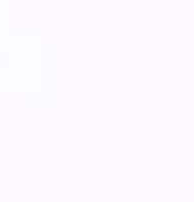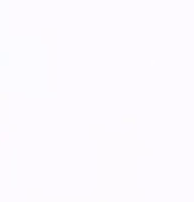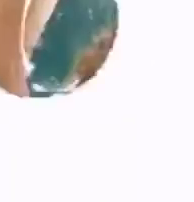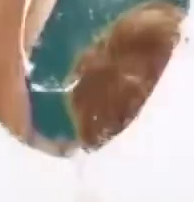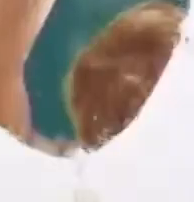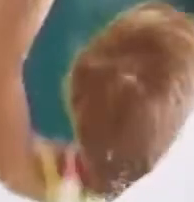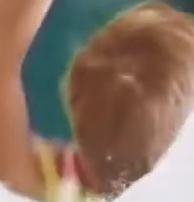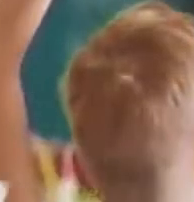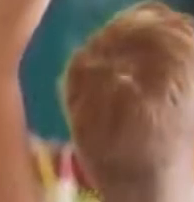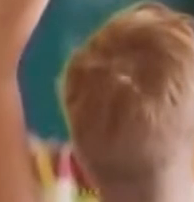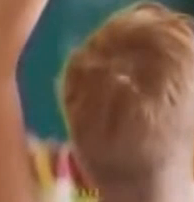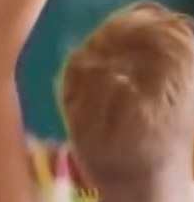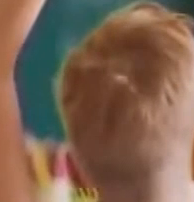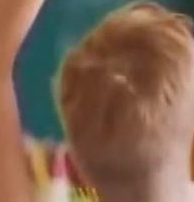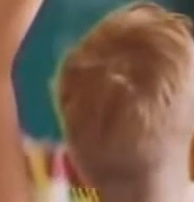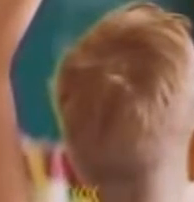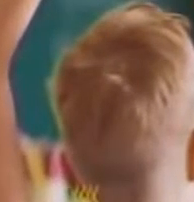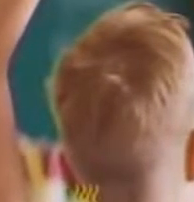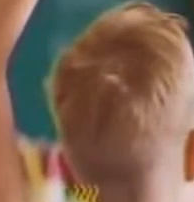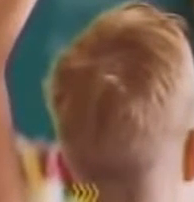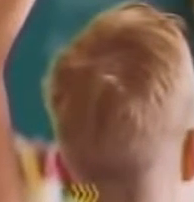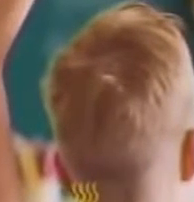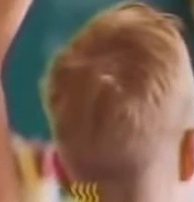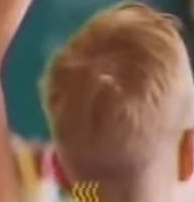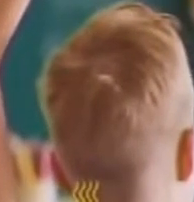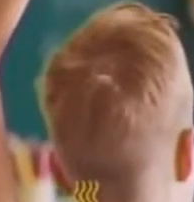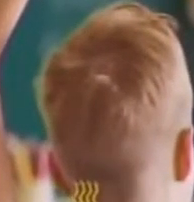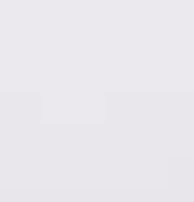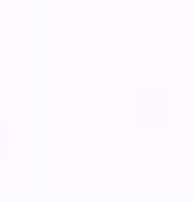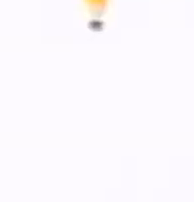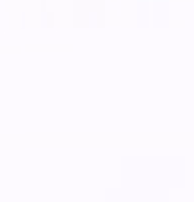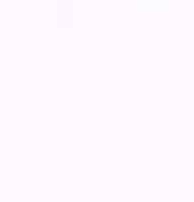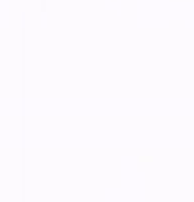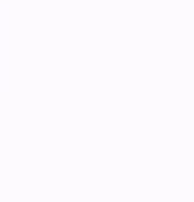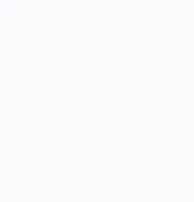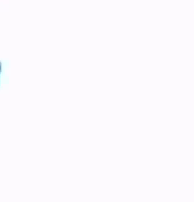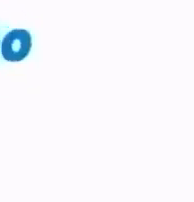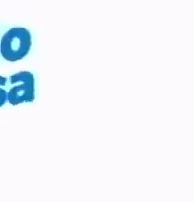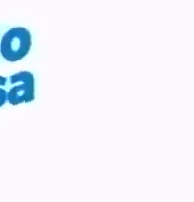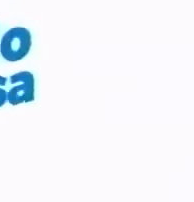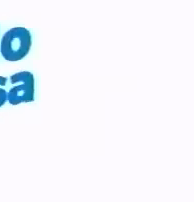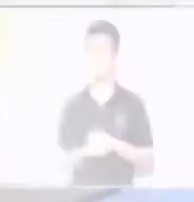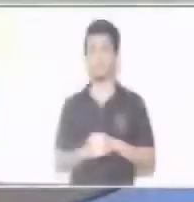A continuación, comunicación y lenguaje, quinto primaria.